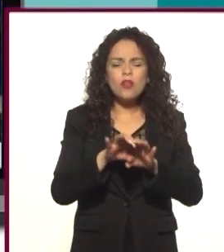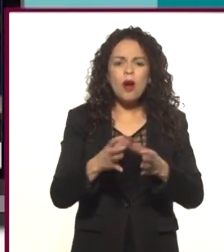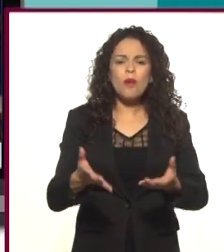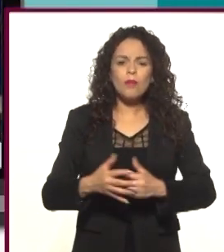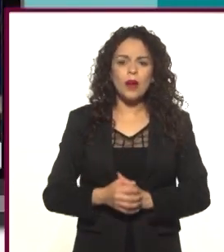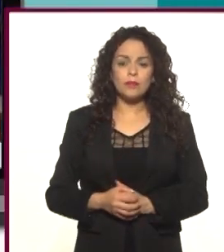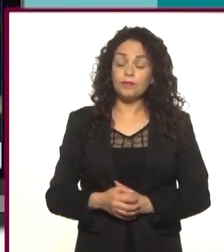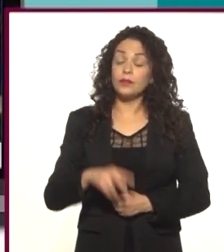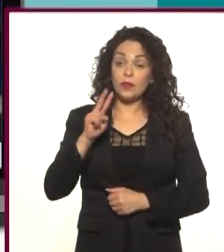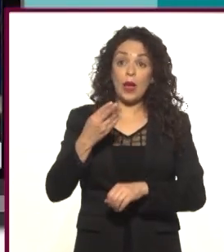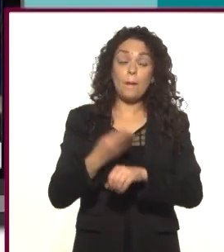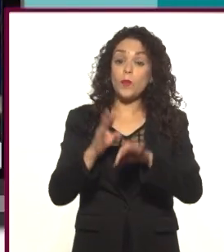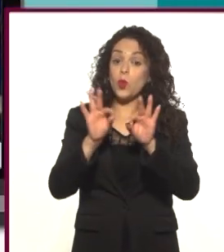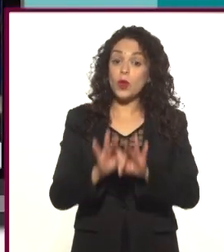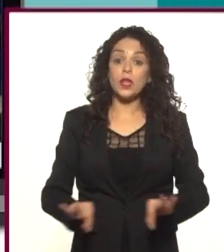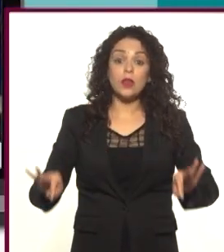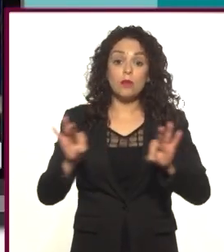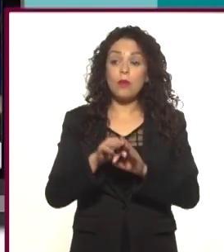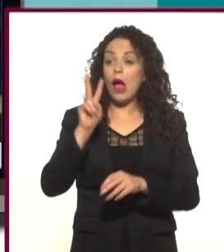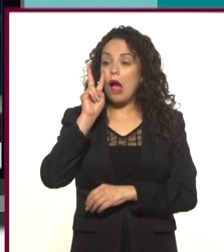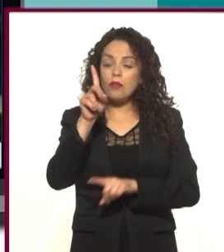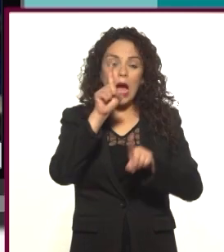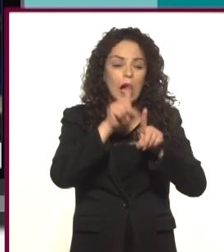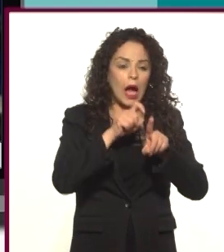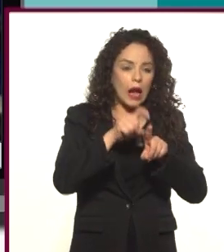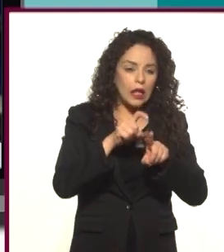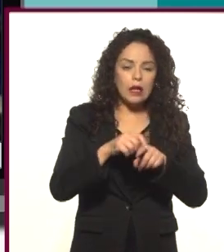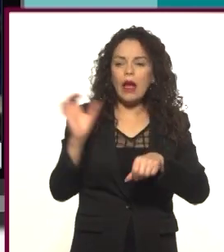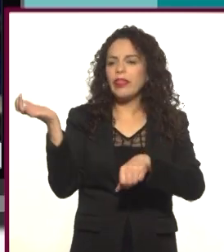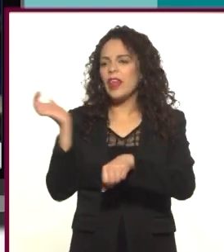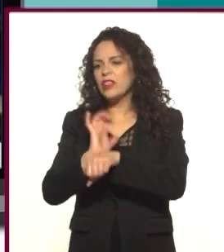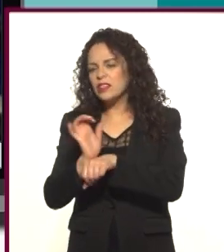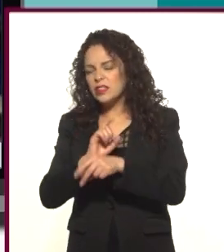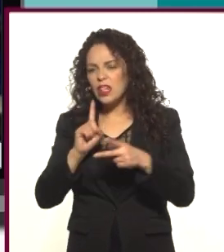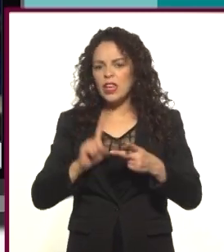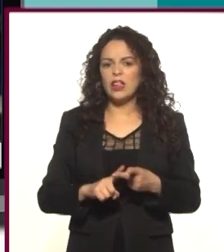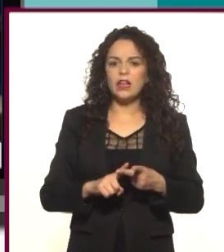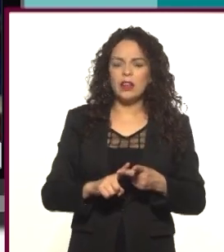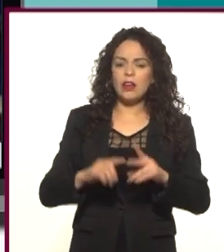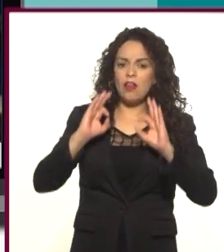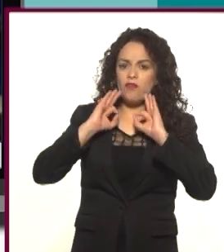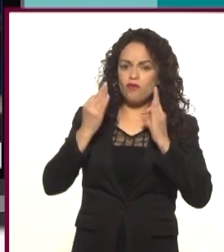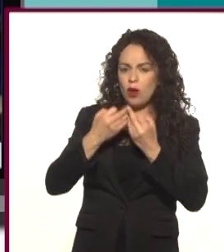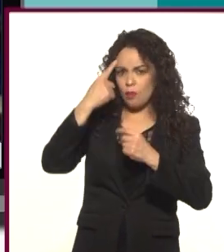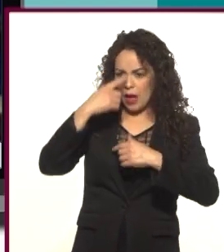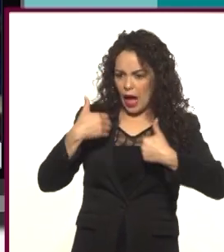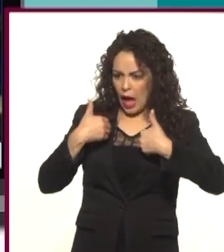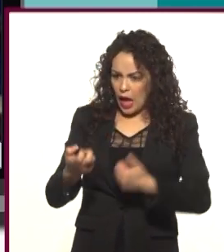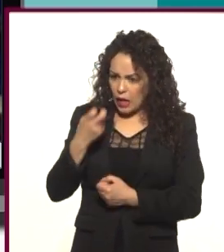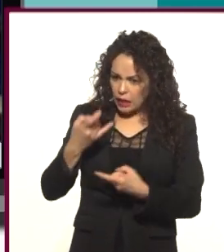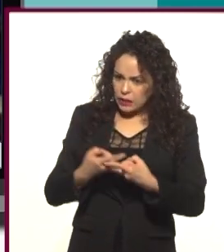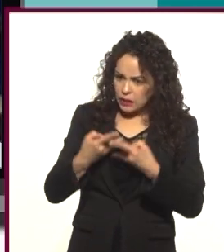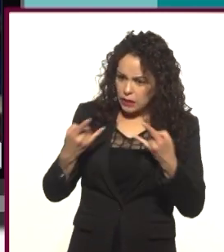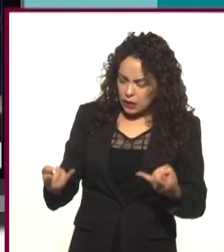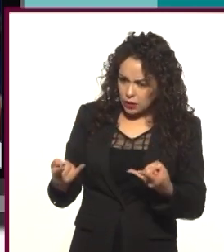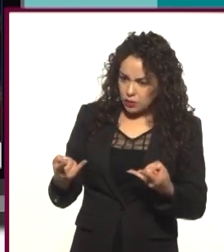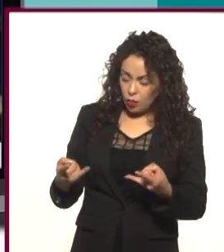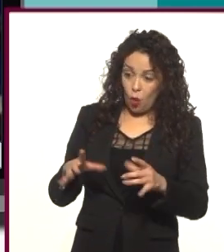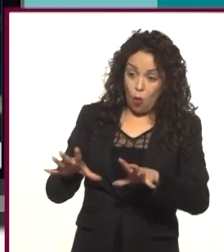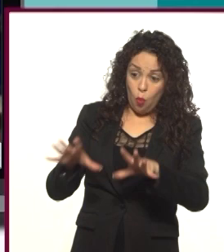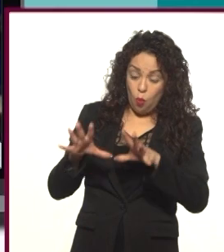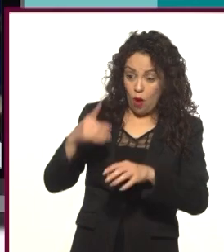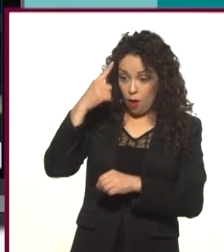superhéroes hoy en día son muy importantes, o sea, los vemos en caricaturas, los vemos en el cine, y una manera de entender estas historias que